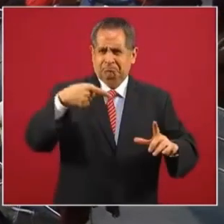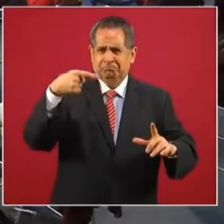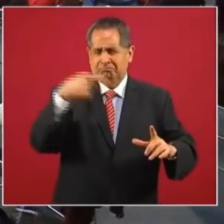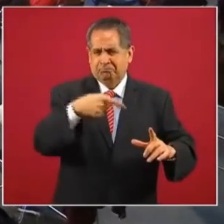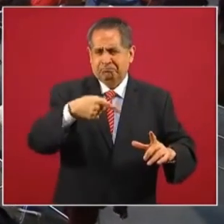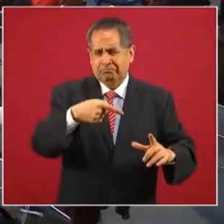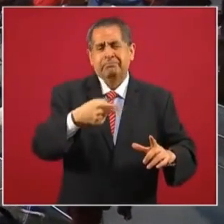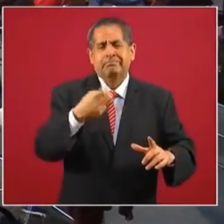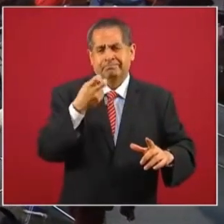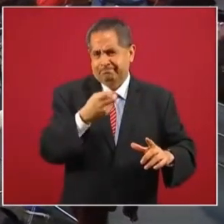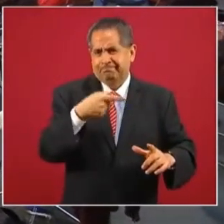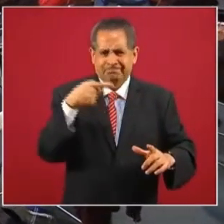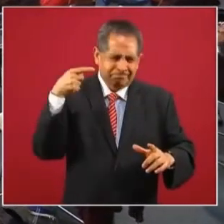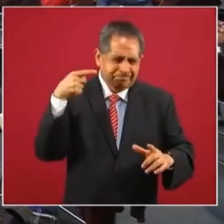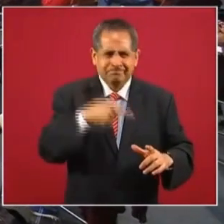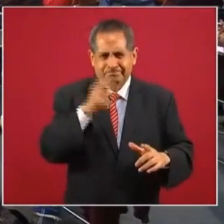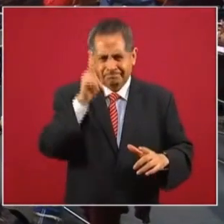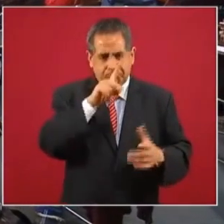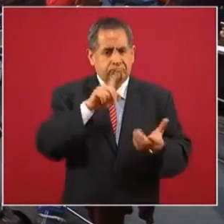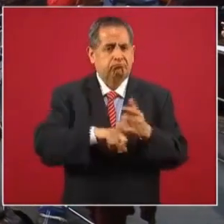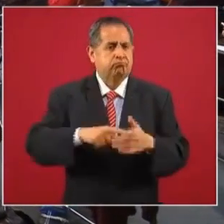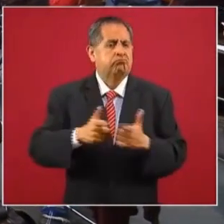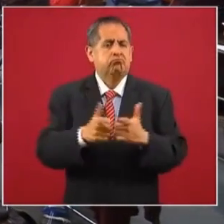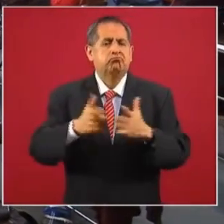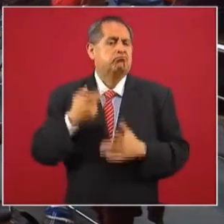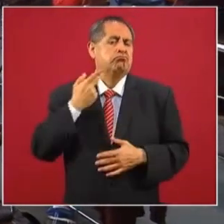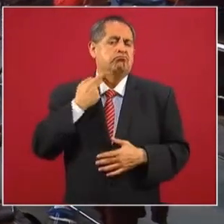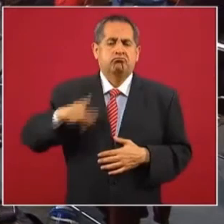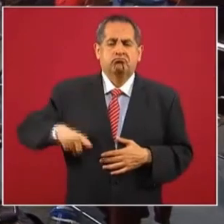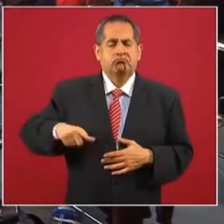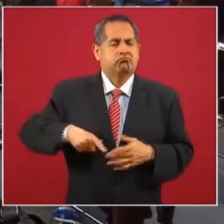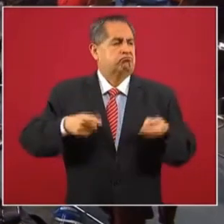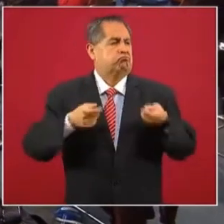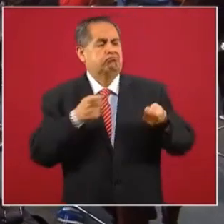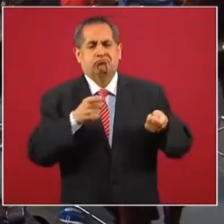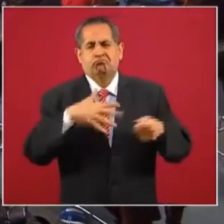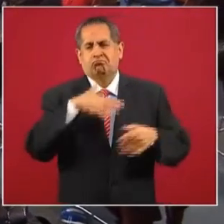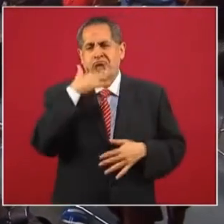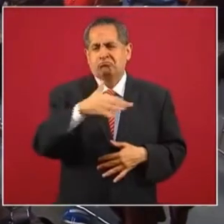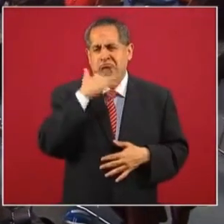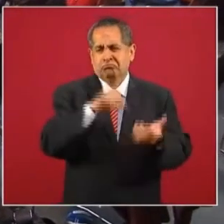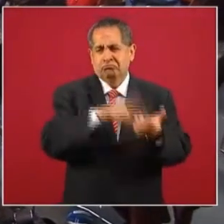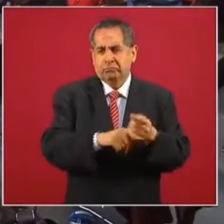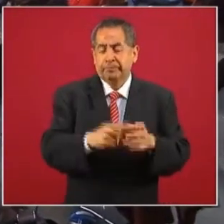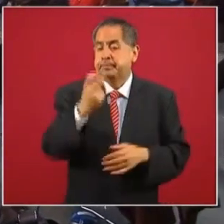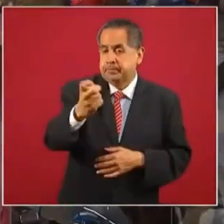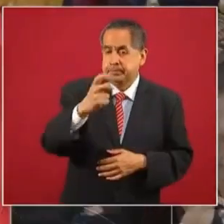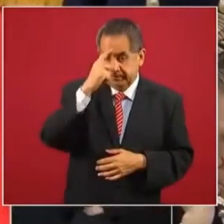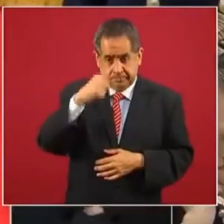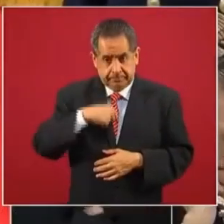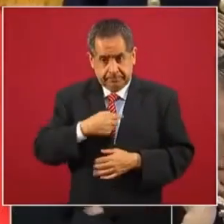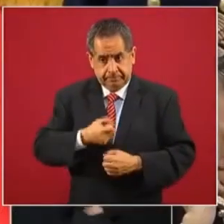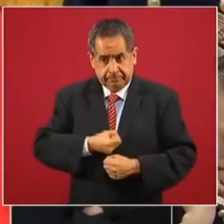principal función del poder político. Por eso, si me piden que